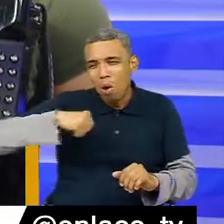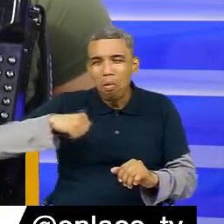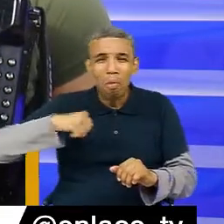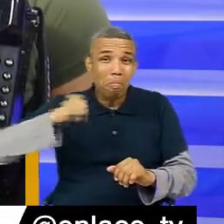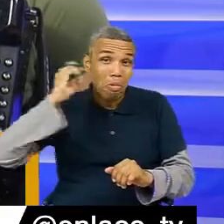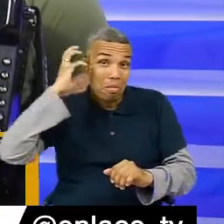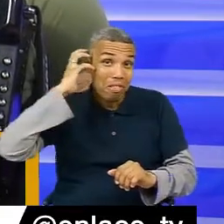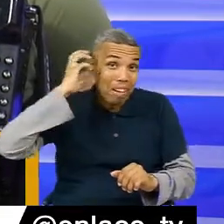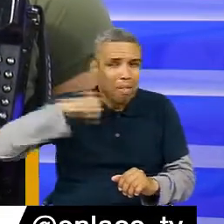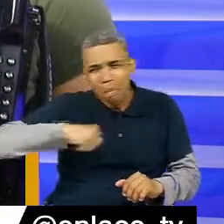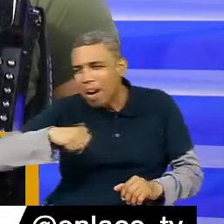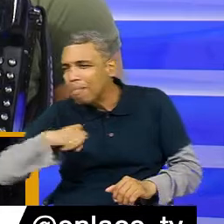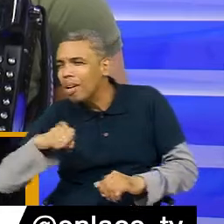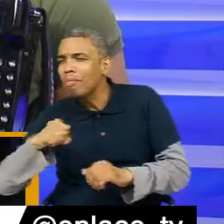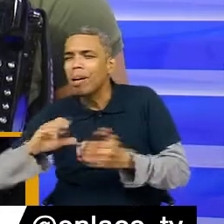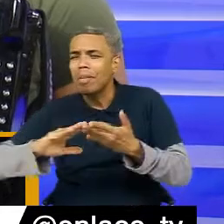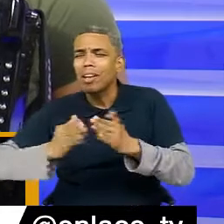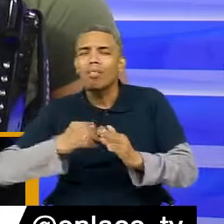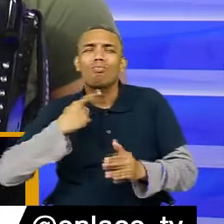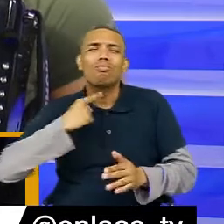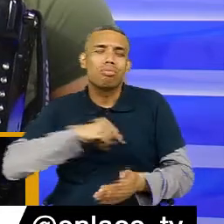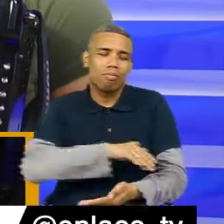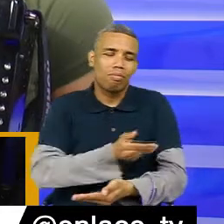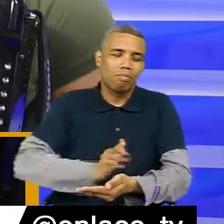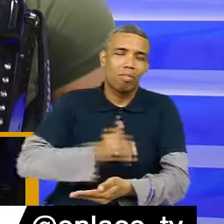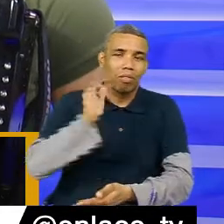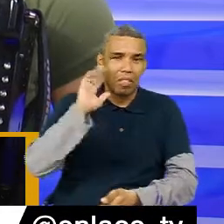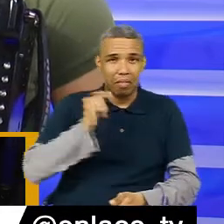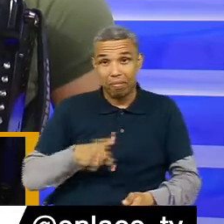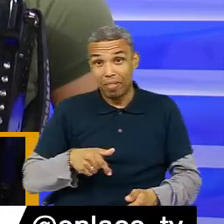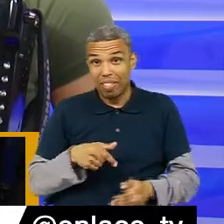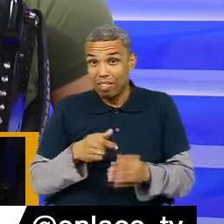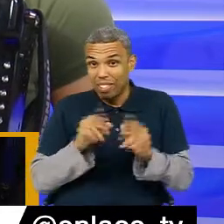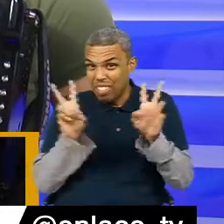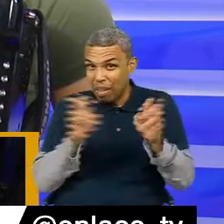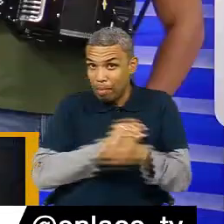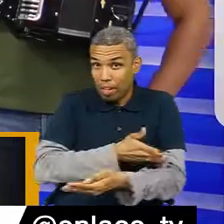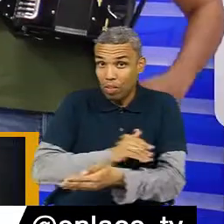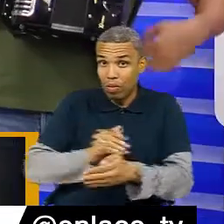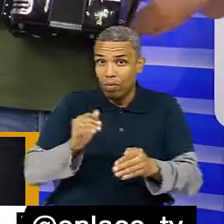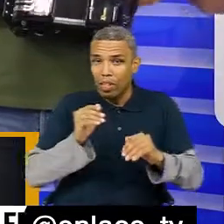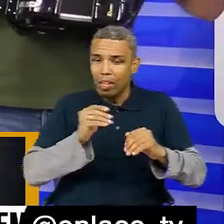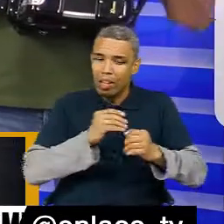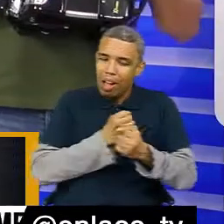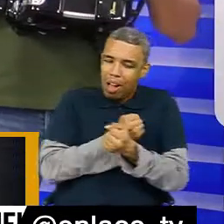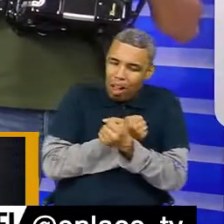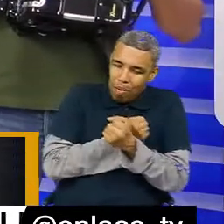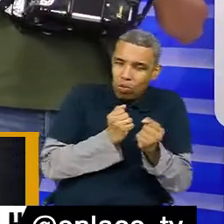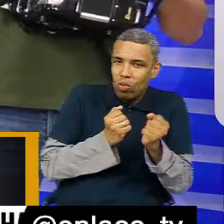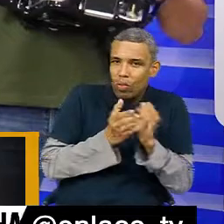Dios mediante, creo que esta canción romántica, Amor Bendito, va a ser un éxito para todo el país. Bueno, yo creo que los televidentes ya están como